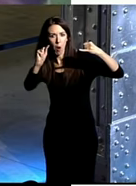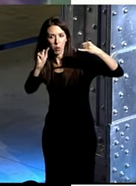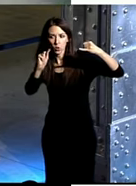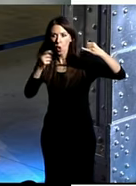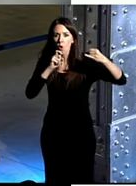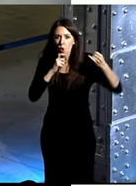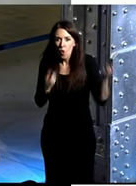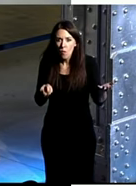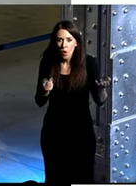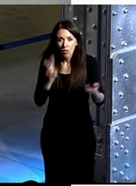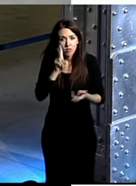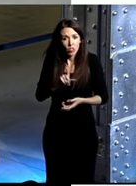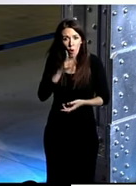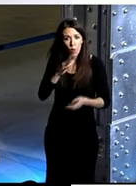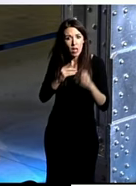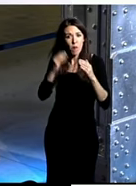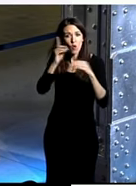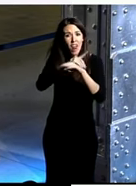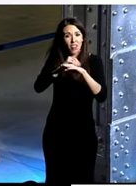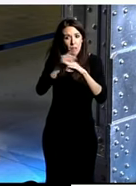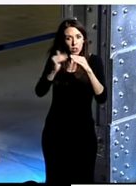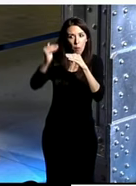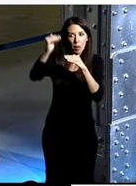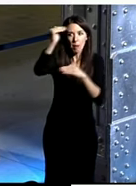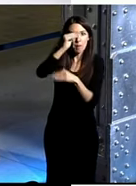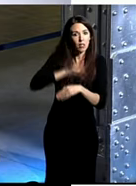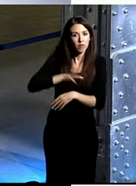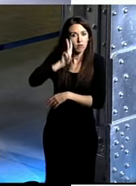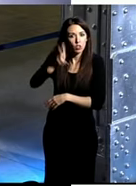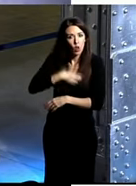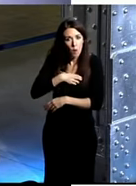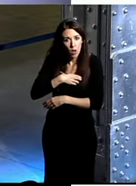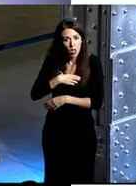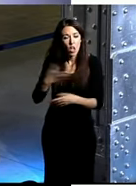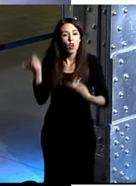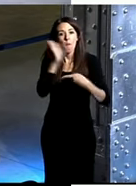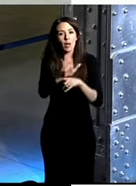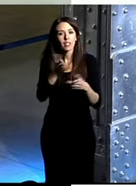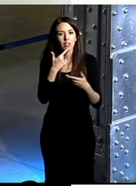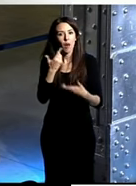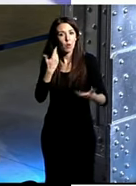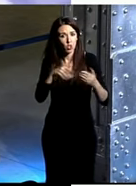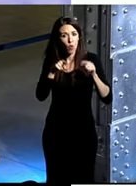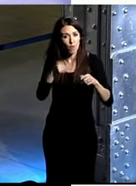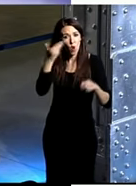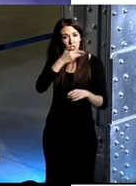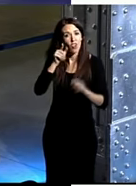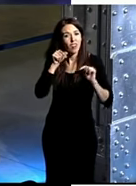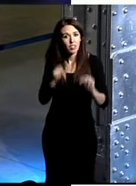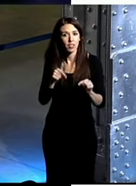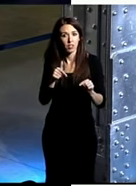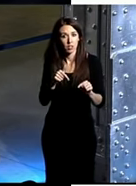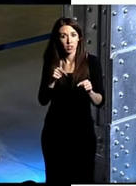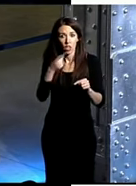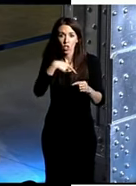dentro de una dimensión no puede ver la dimensión superior. Lo que estamos planteando en todos estos fenómenos de hackeo escolar es exactamente eso. Vivimos